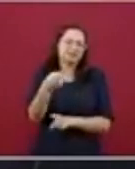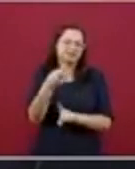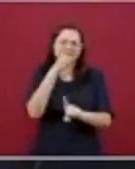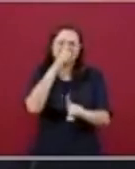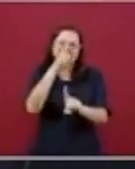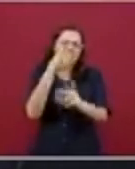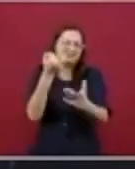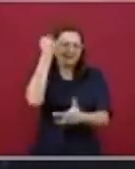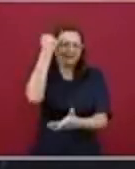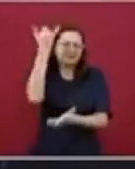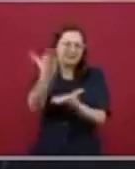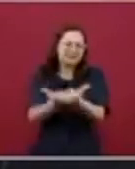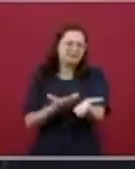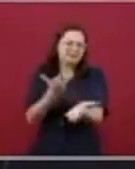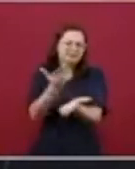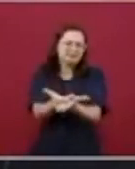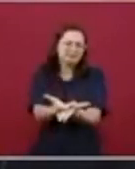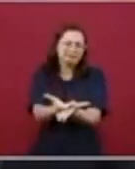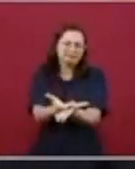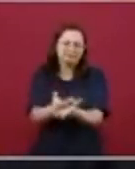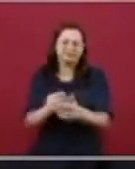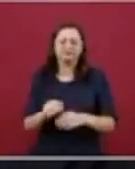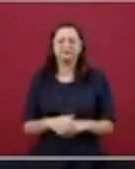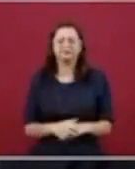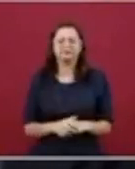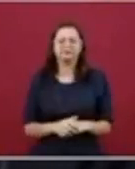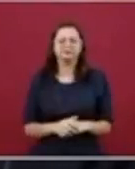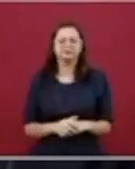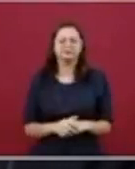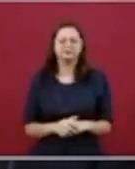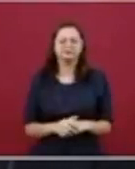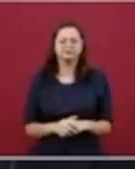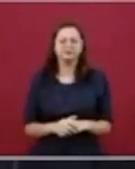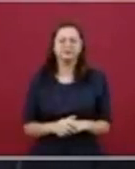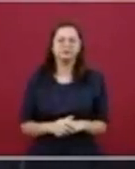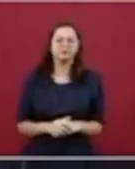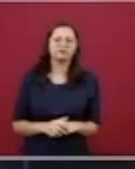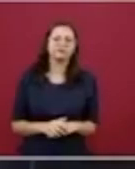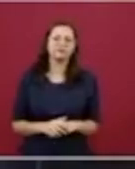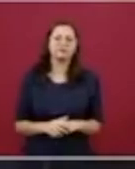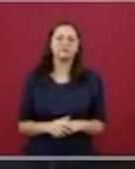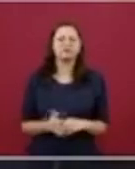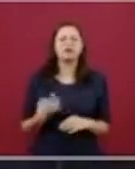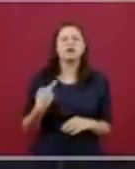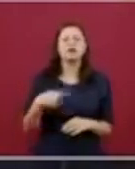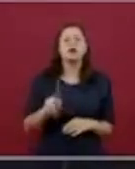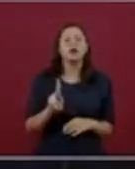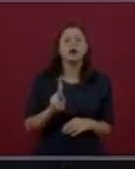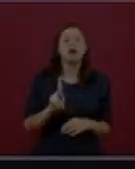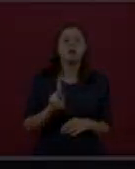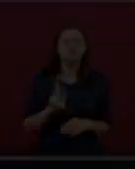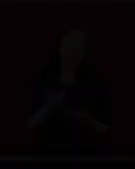que estamos haciendo. Con información de Verónica Torres Lizama, Notimex.